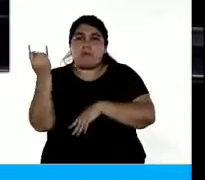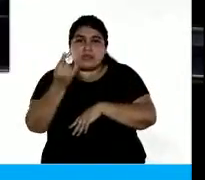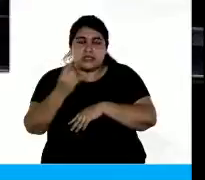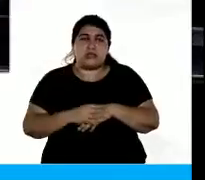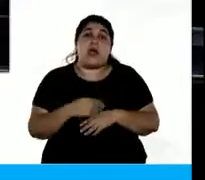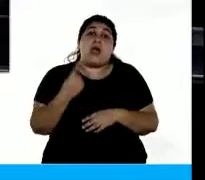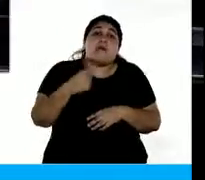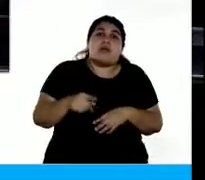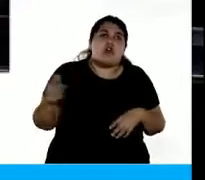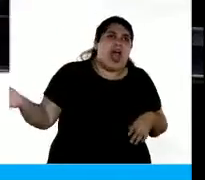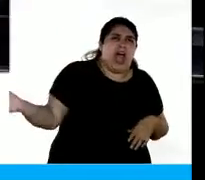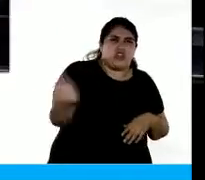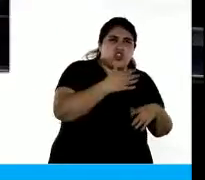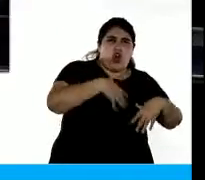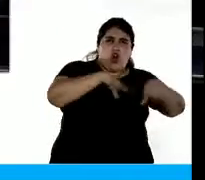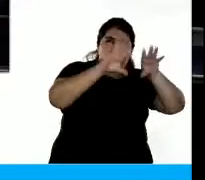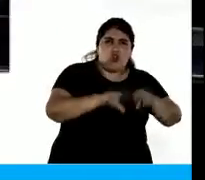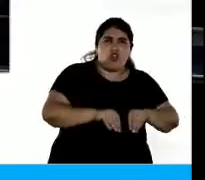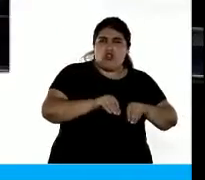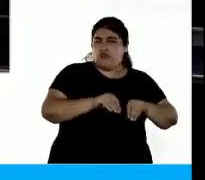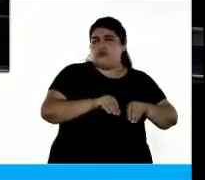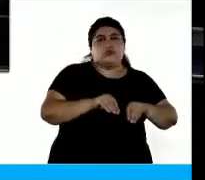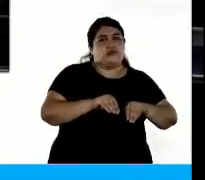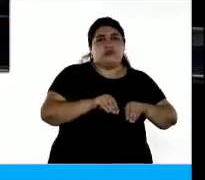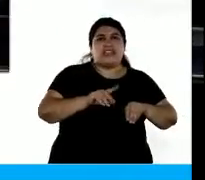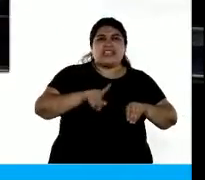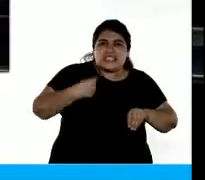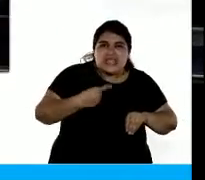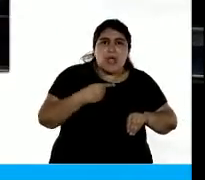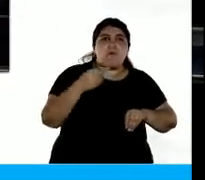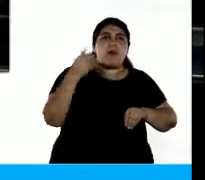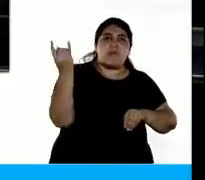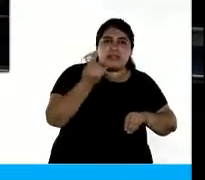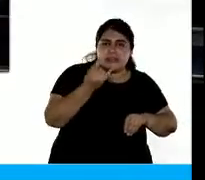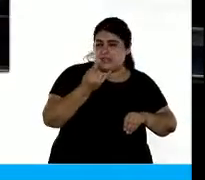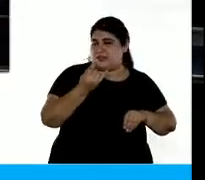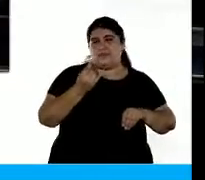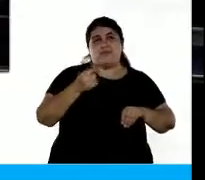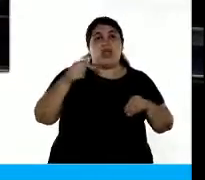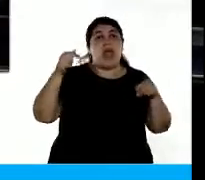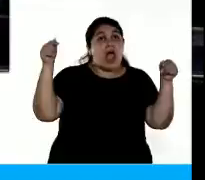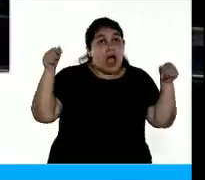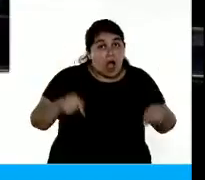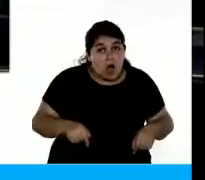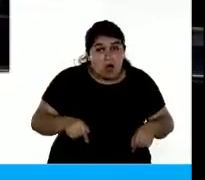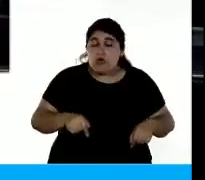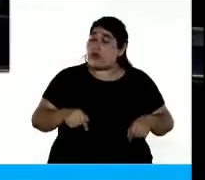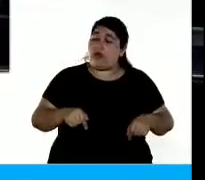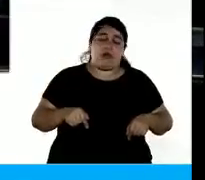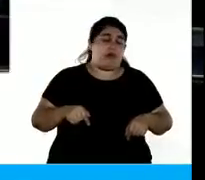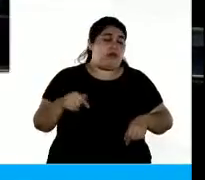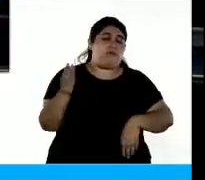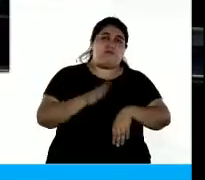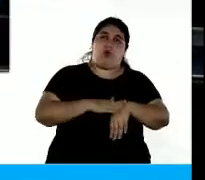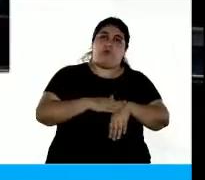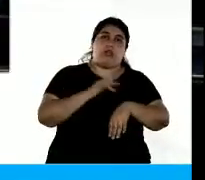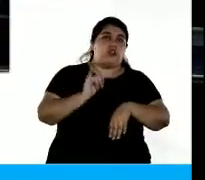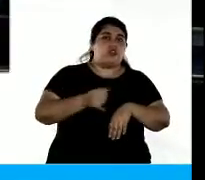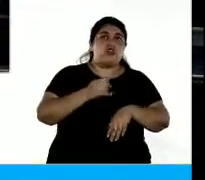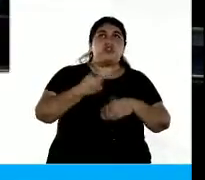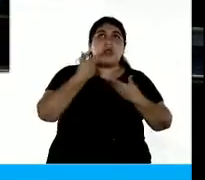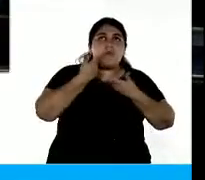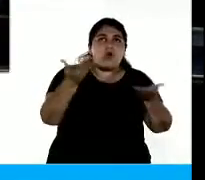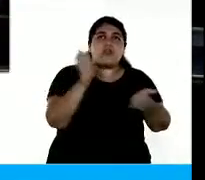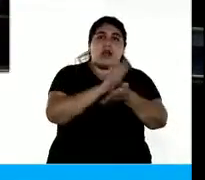a todos el mundo todo el tiempo creo que es hora de empezar a gestionar con transparencia la